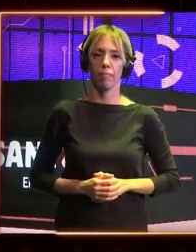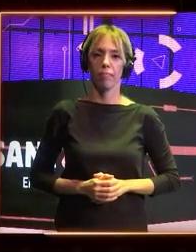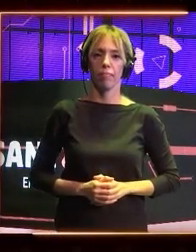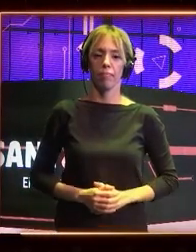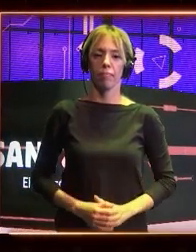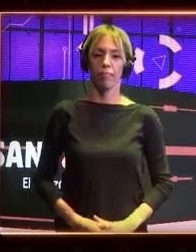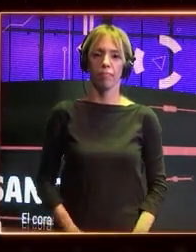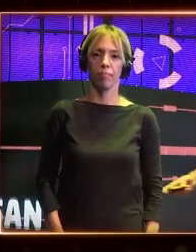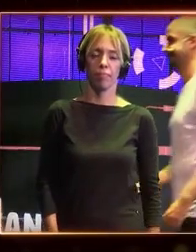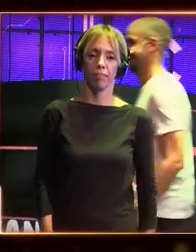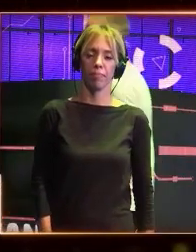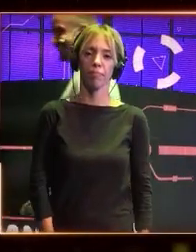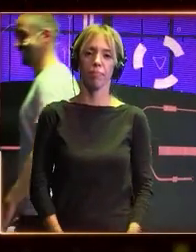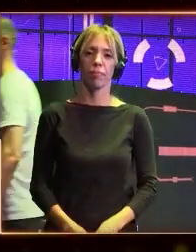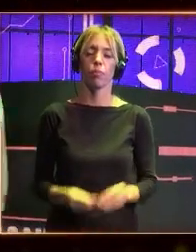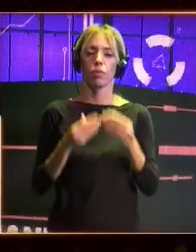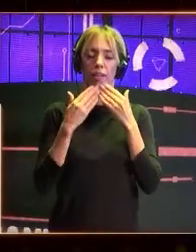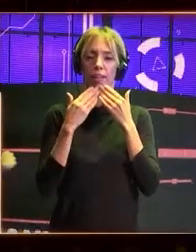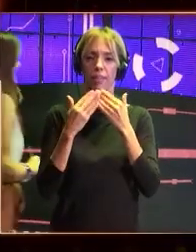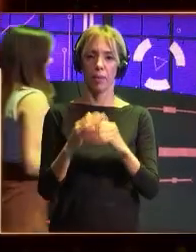gracias muchas gracias